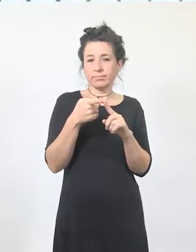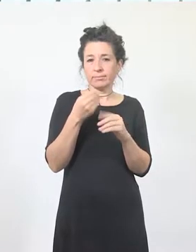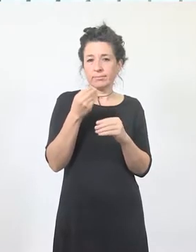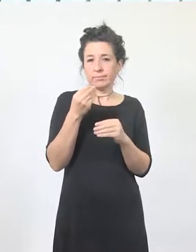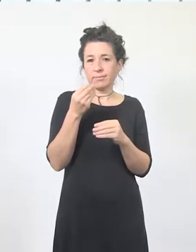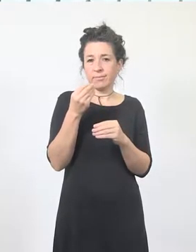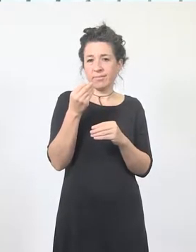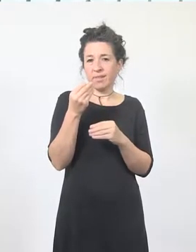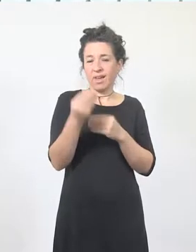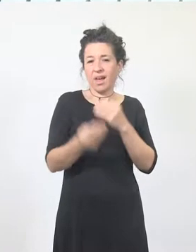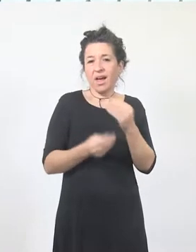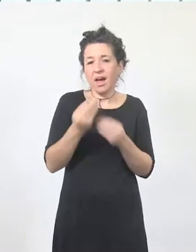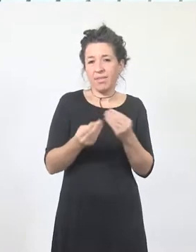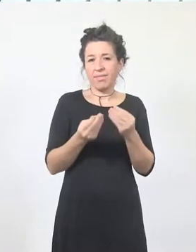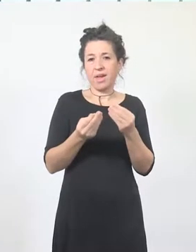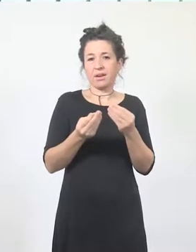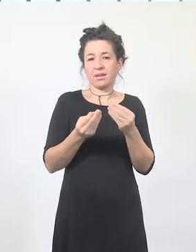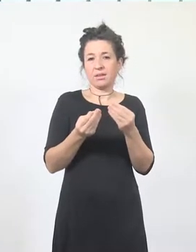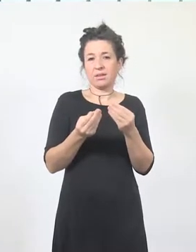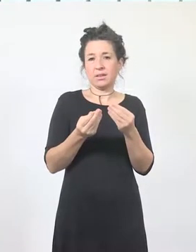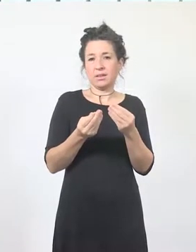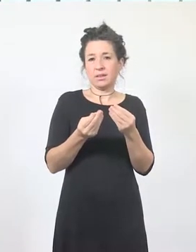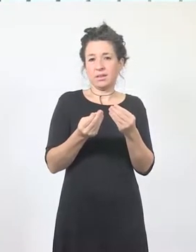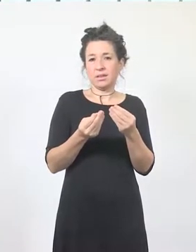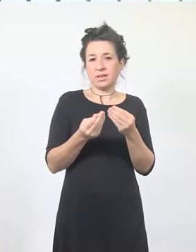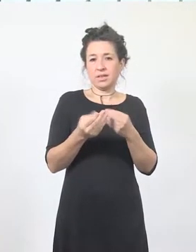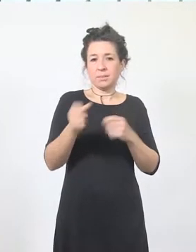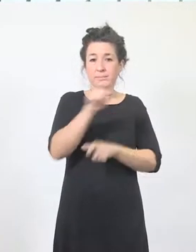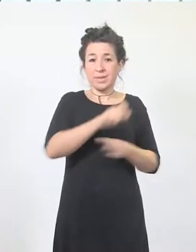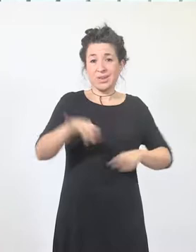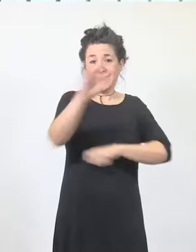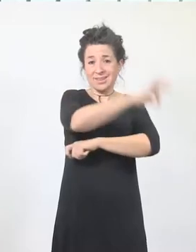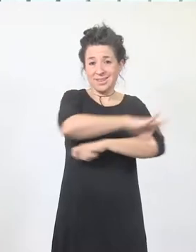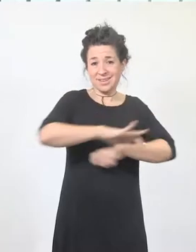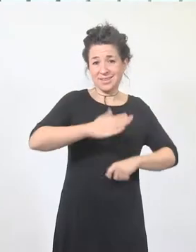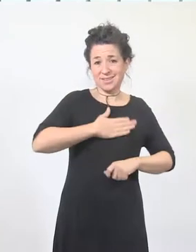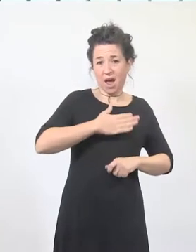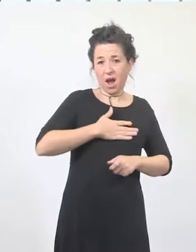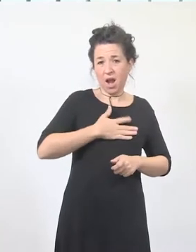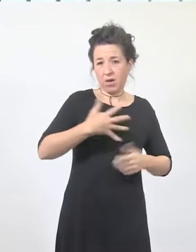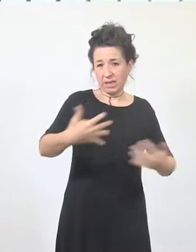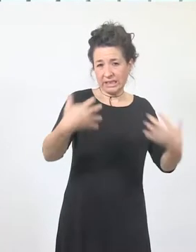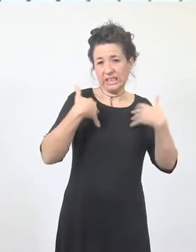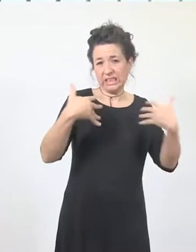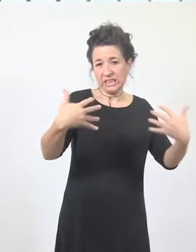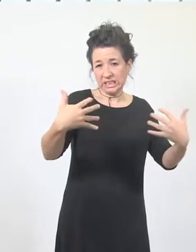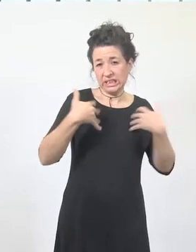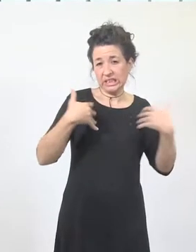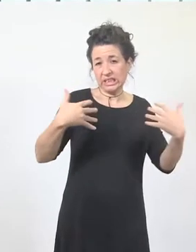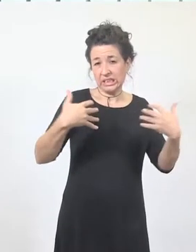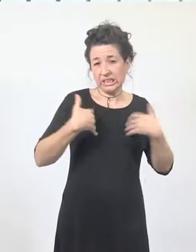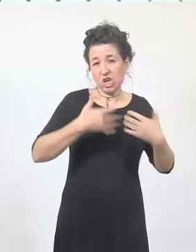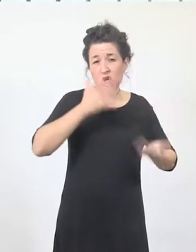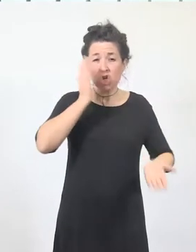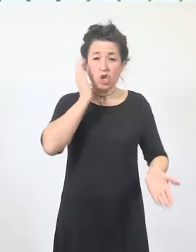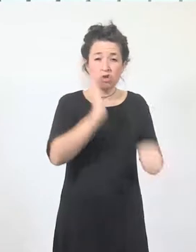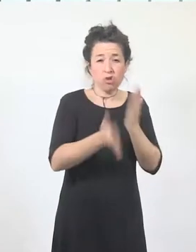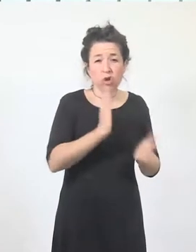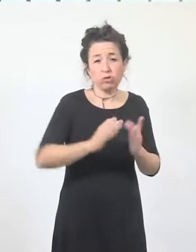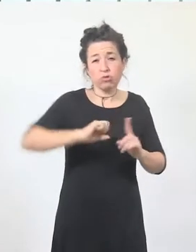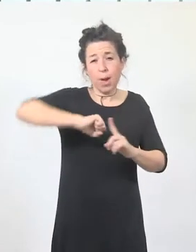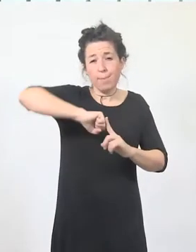para hacer muchos para hacerle sufrir a los saharauis. Están sometiendo a